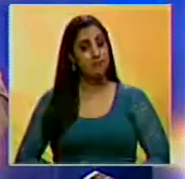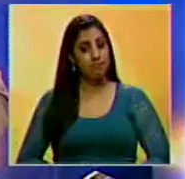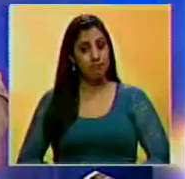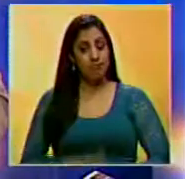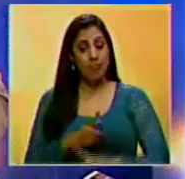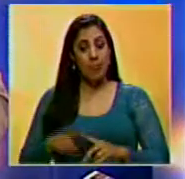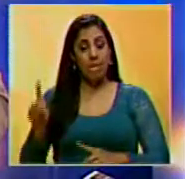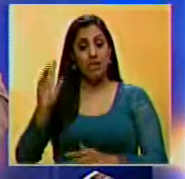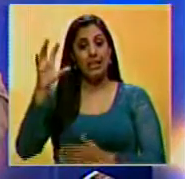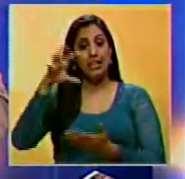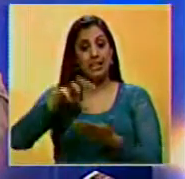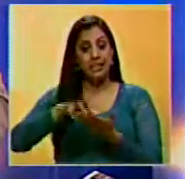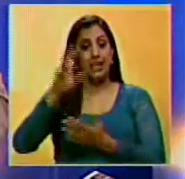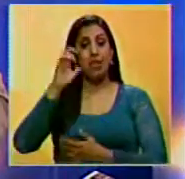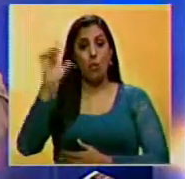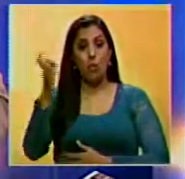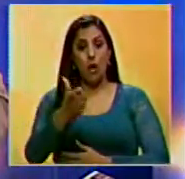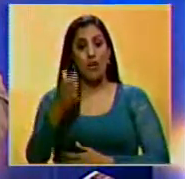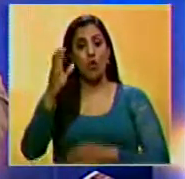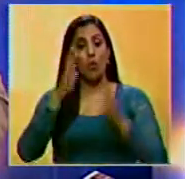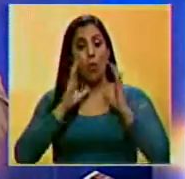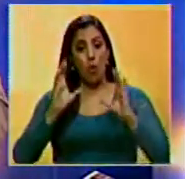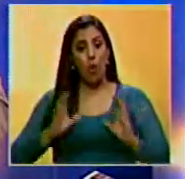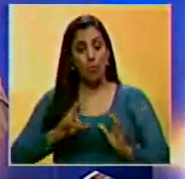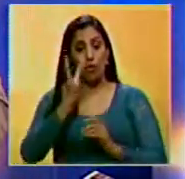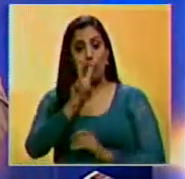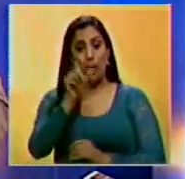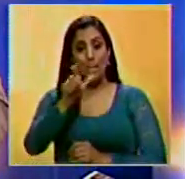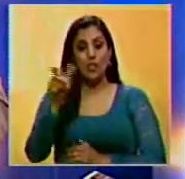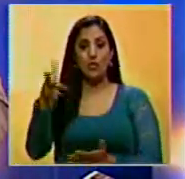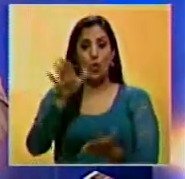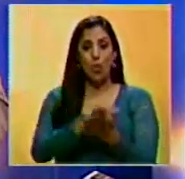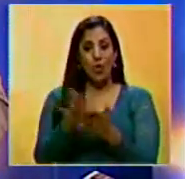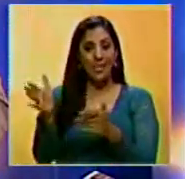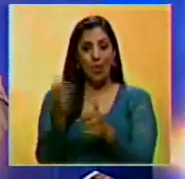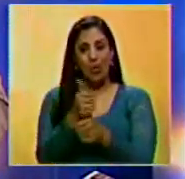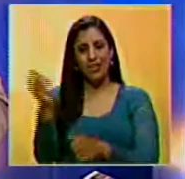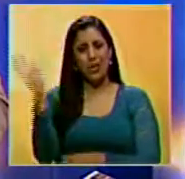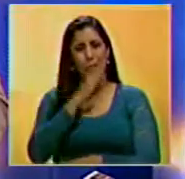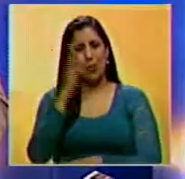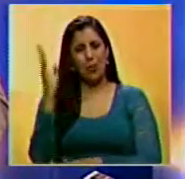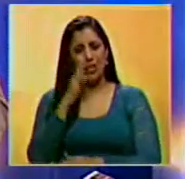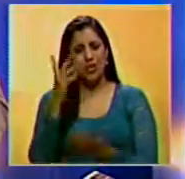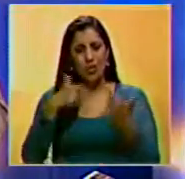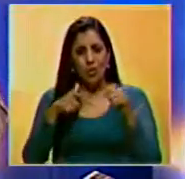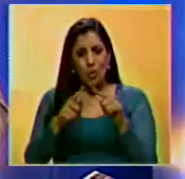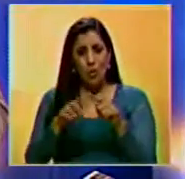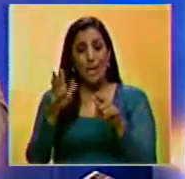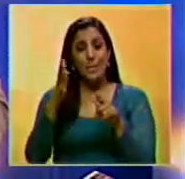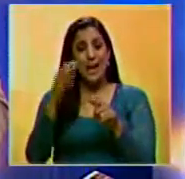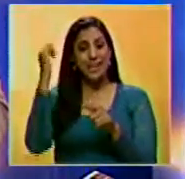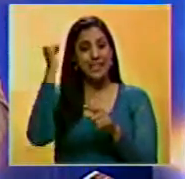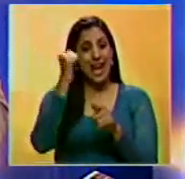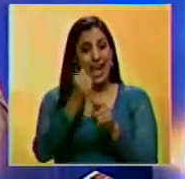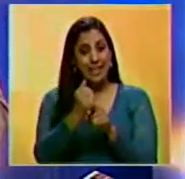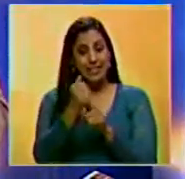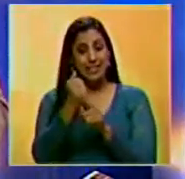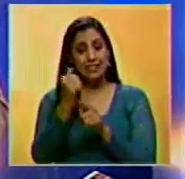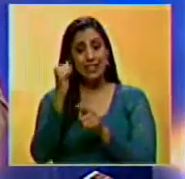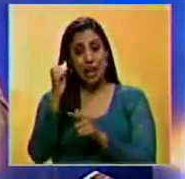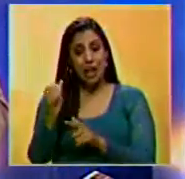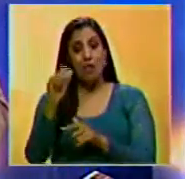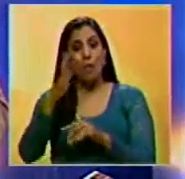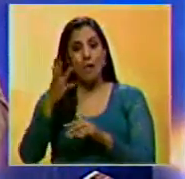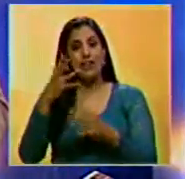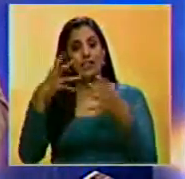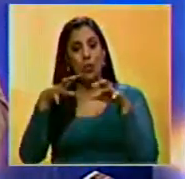en el estado guárico los cuerpos de dos pescadores fueron encontrados en estado de descomposición tras ser presuntamente asesinados por sujetos